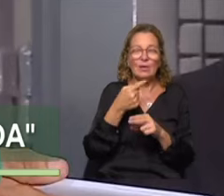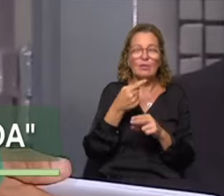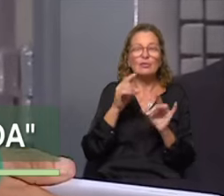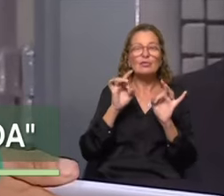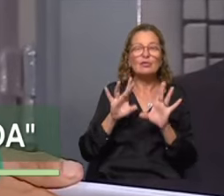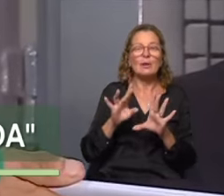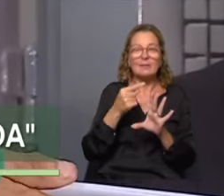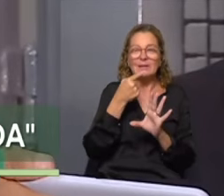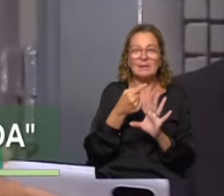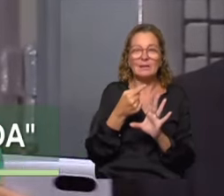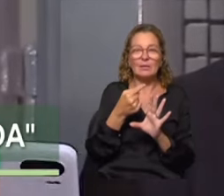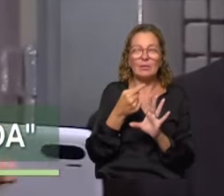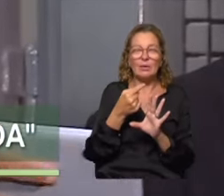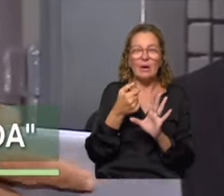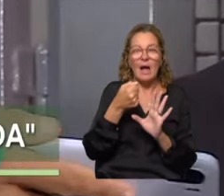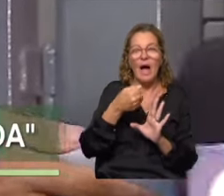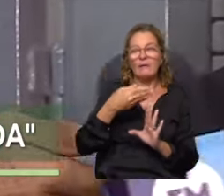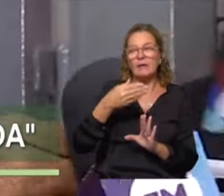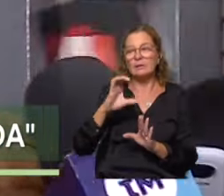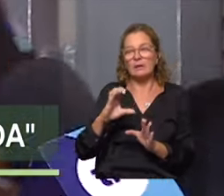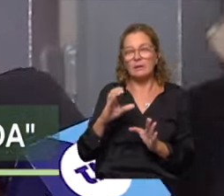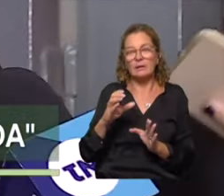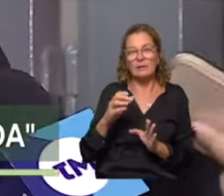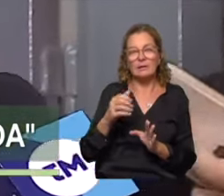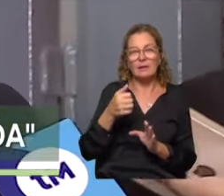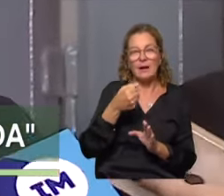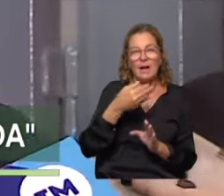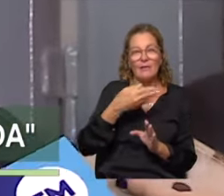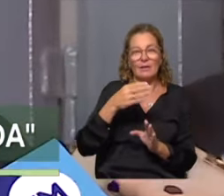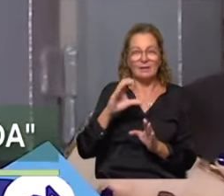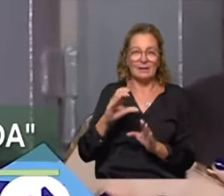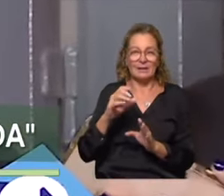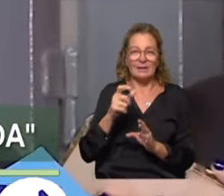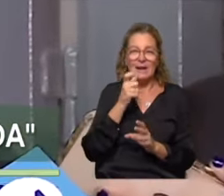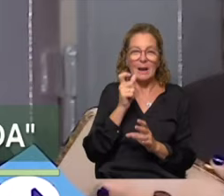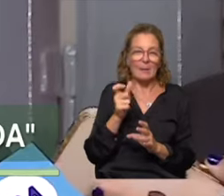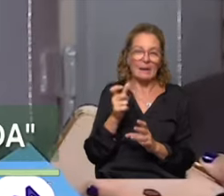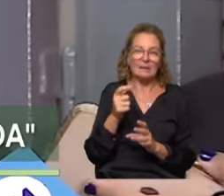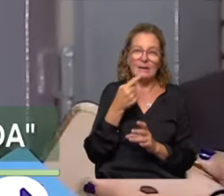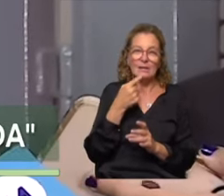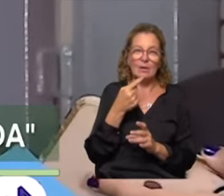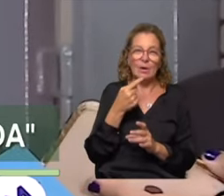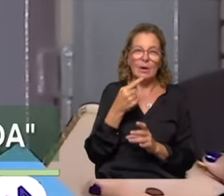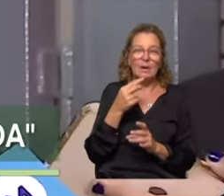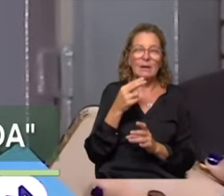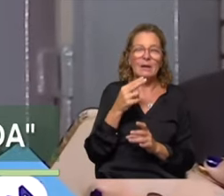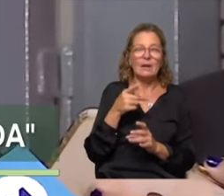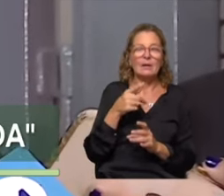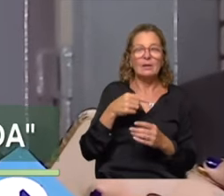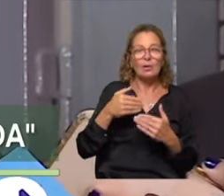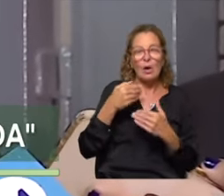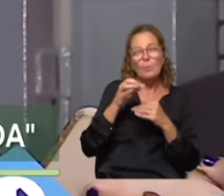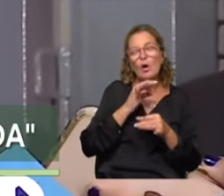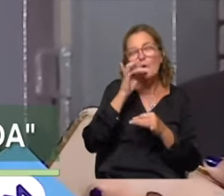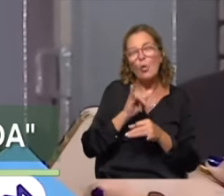solamente letras. Las letras se mencionaron en la reparación patrimonial. A lo largo del